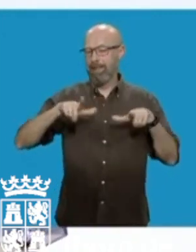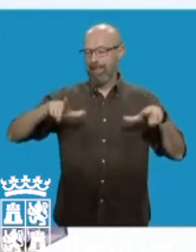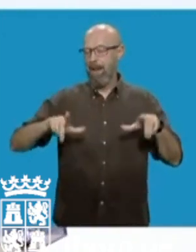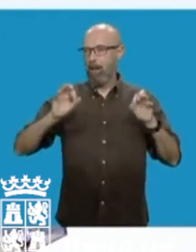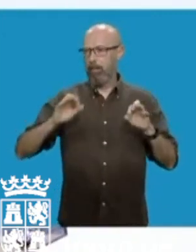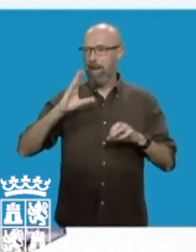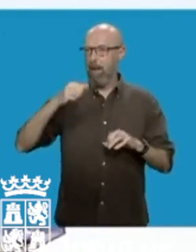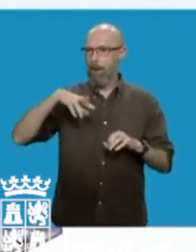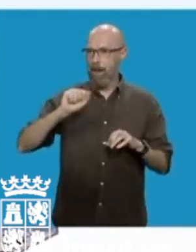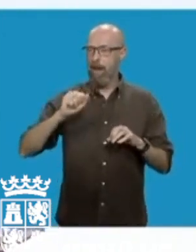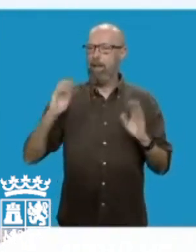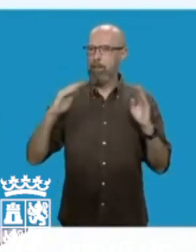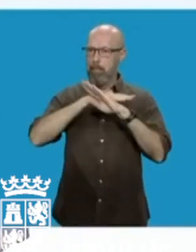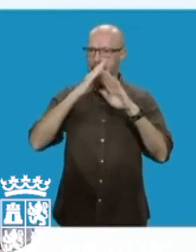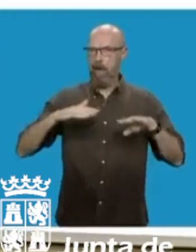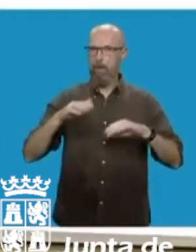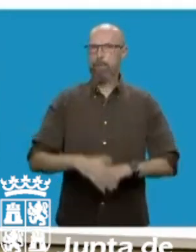Valladolid.